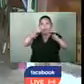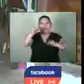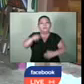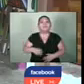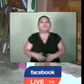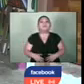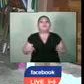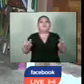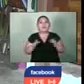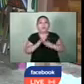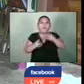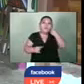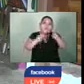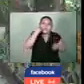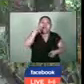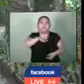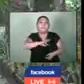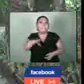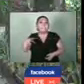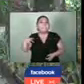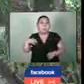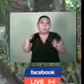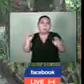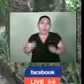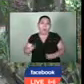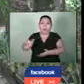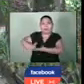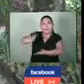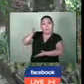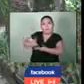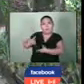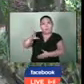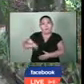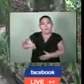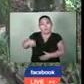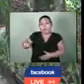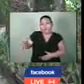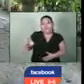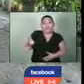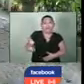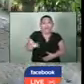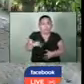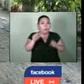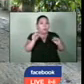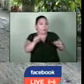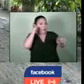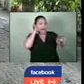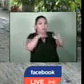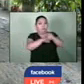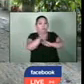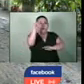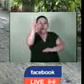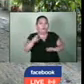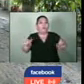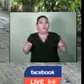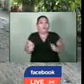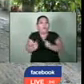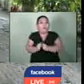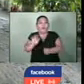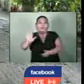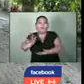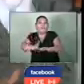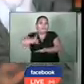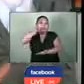También ofrecen el turismo familiar con perros, pues la idea es que las personas puedan hospedarse en el hotel acompañados de sus